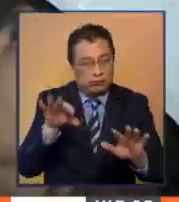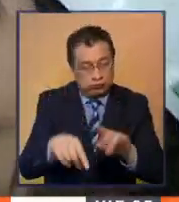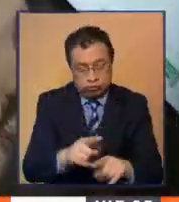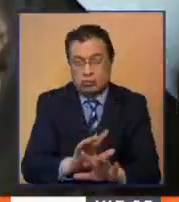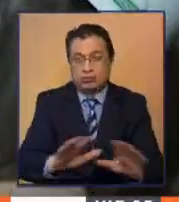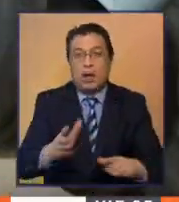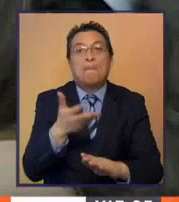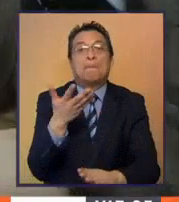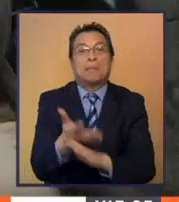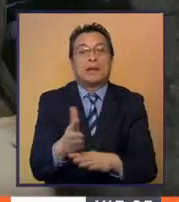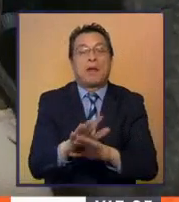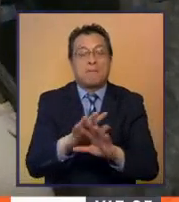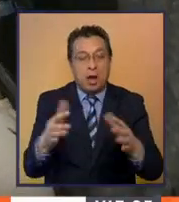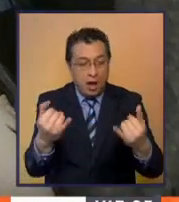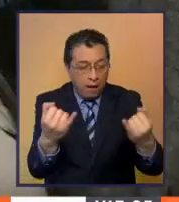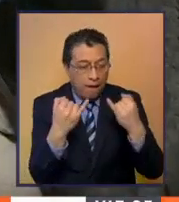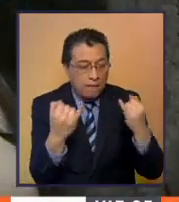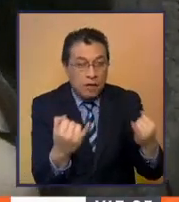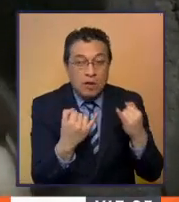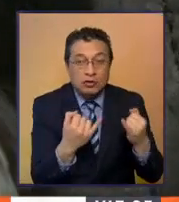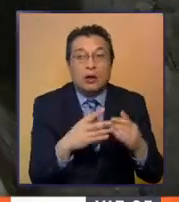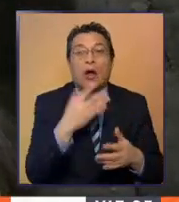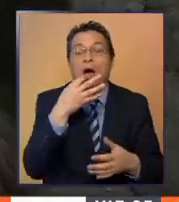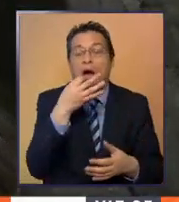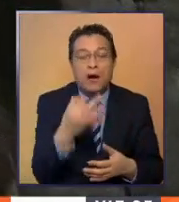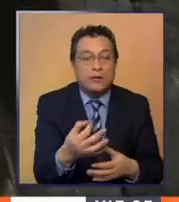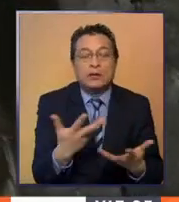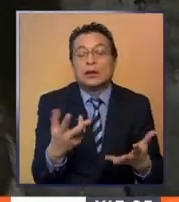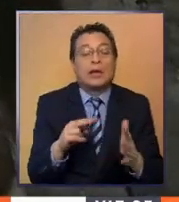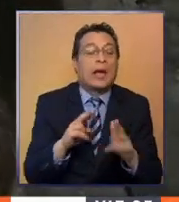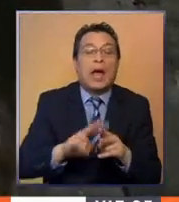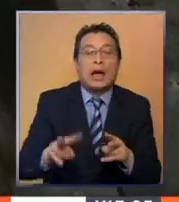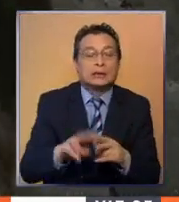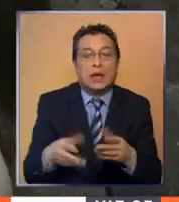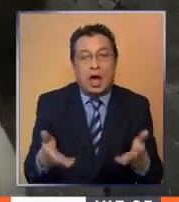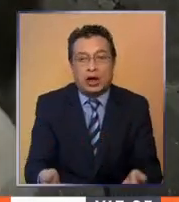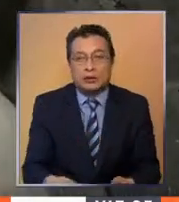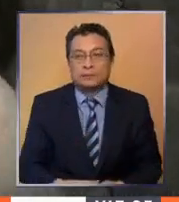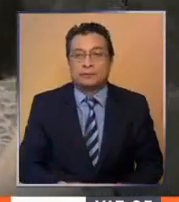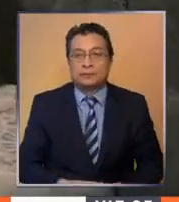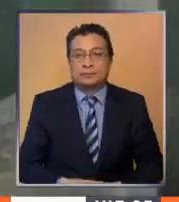y solicitará más antecedentes para establecer los pasos a seguir. Arriba,